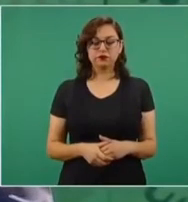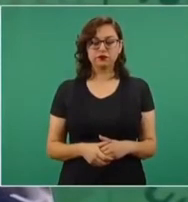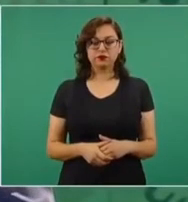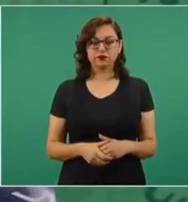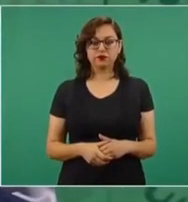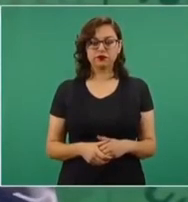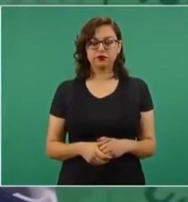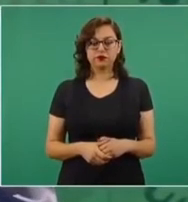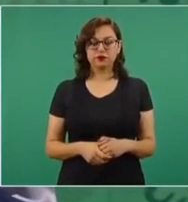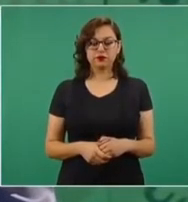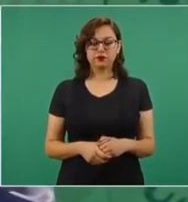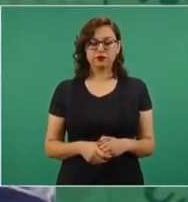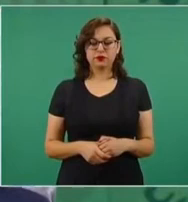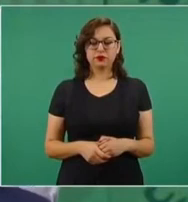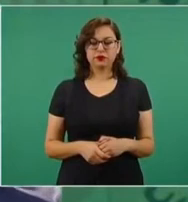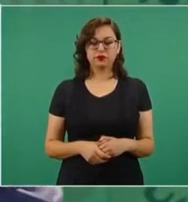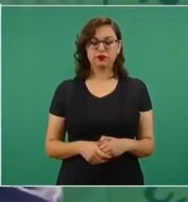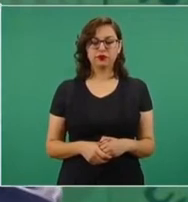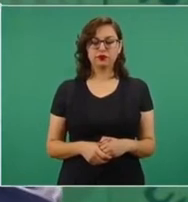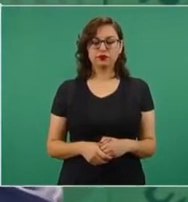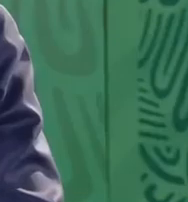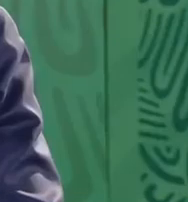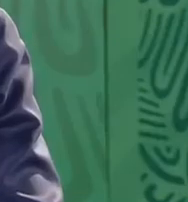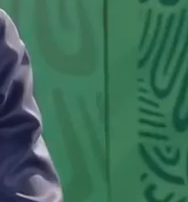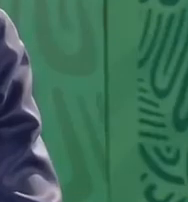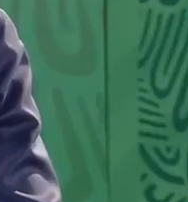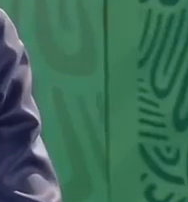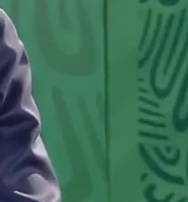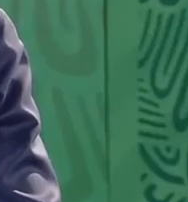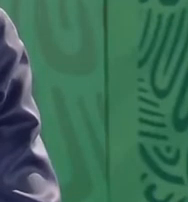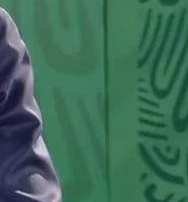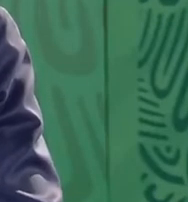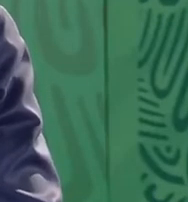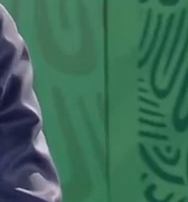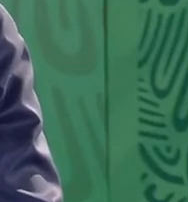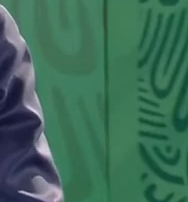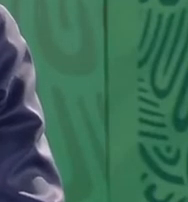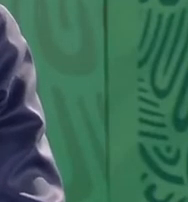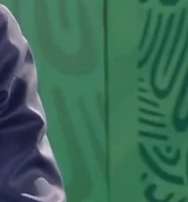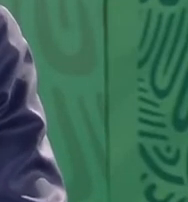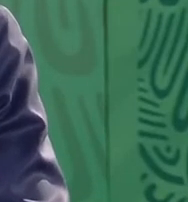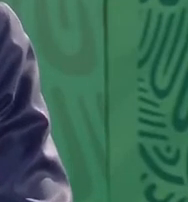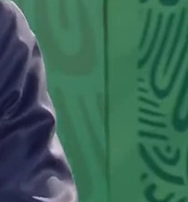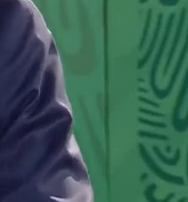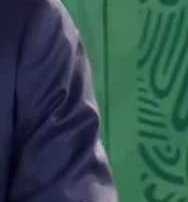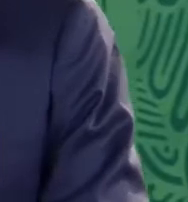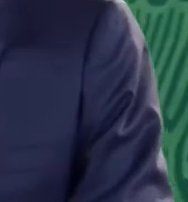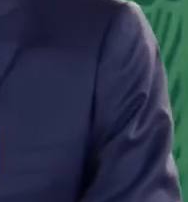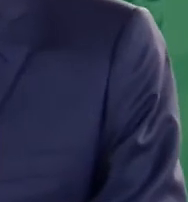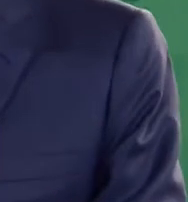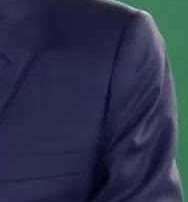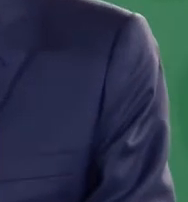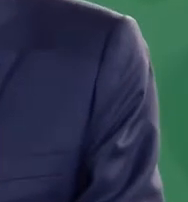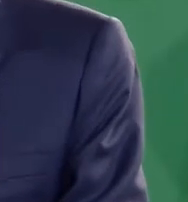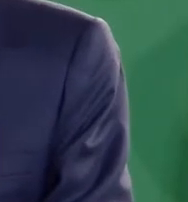Ayer los voceros del conservadurismo se rasgaban las vestiduras porque la fiscalía